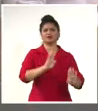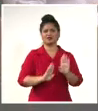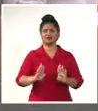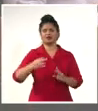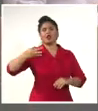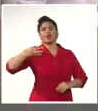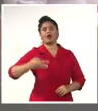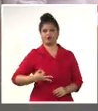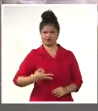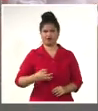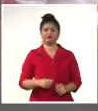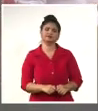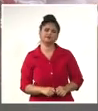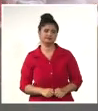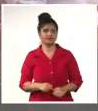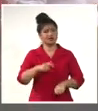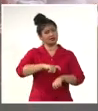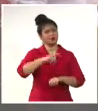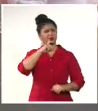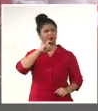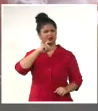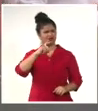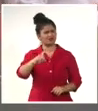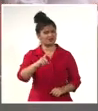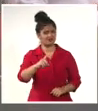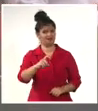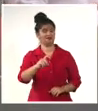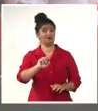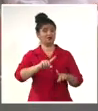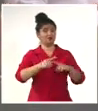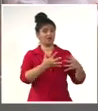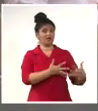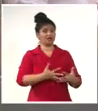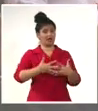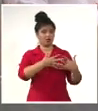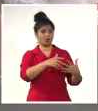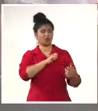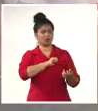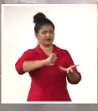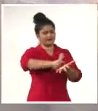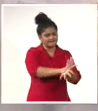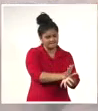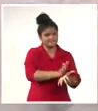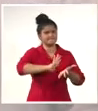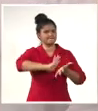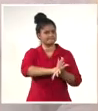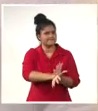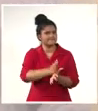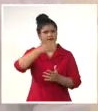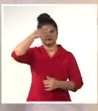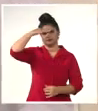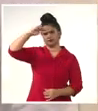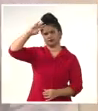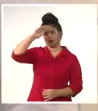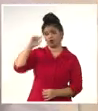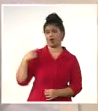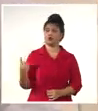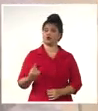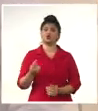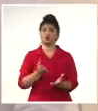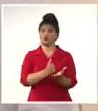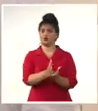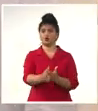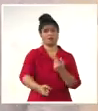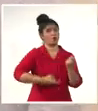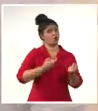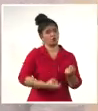sufriendo y buscan alivio maldiciendo, en el fondo de sus almas, todos comprenden que, ineficiencias